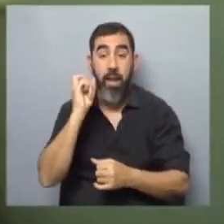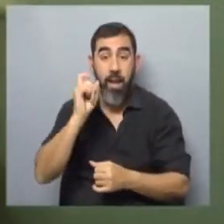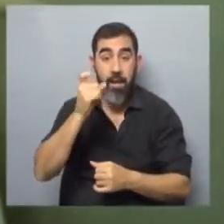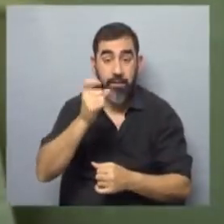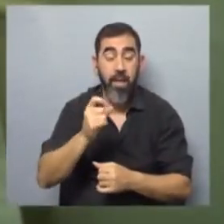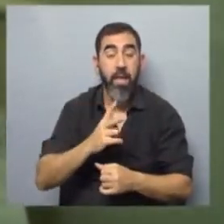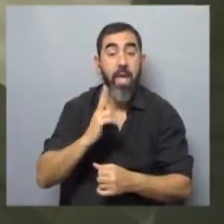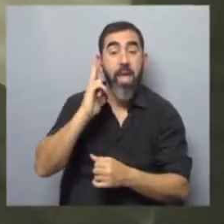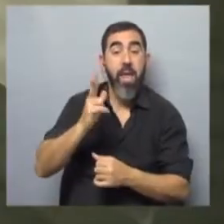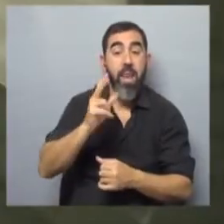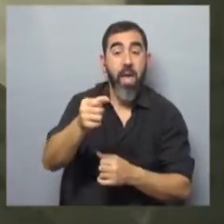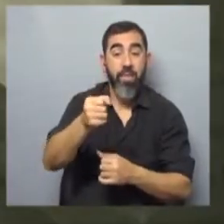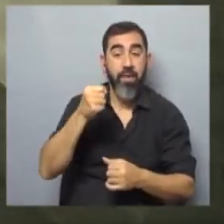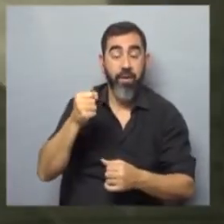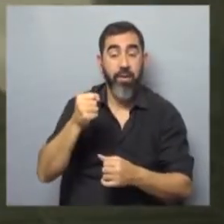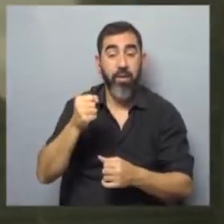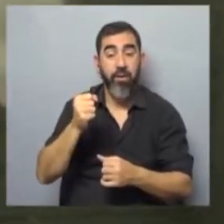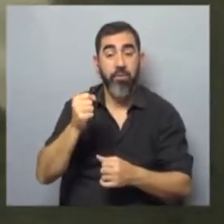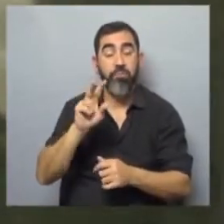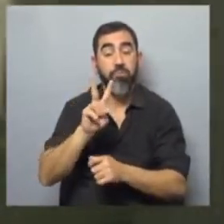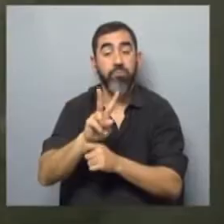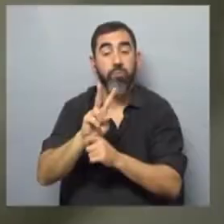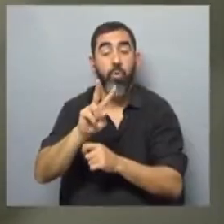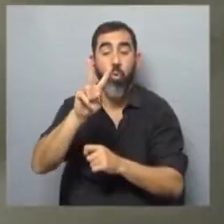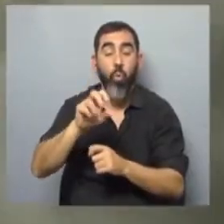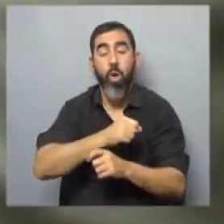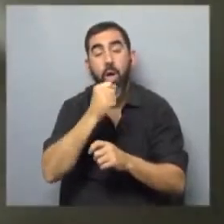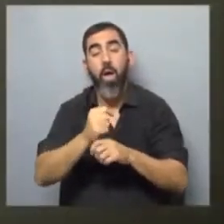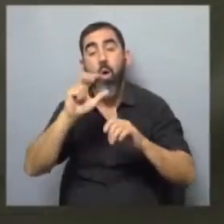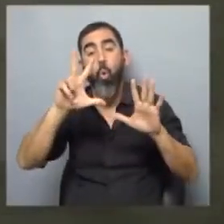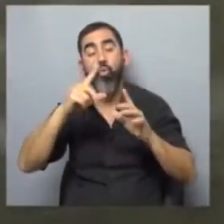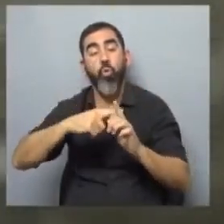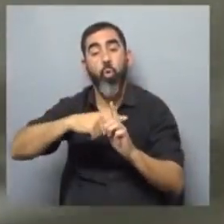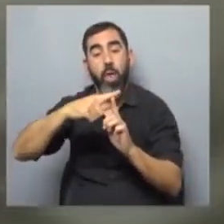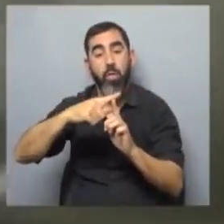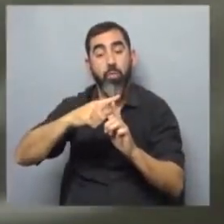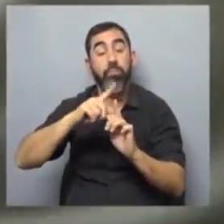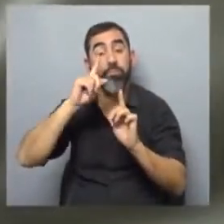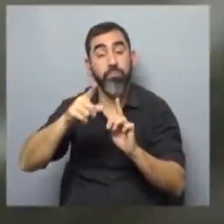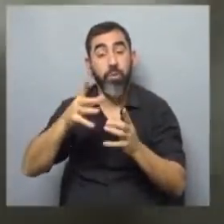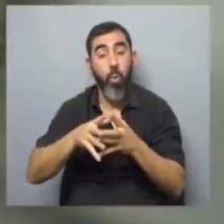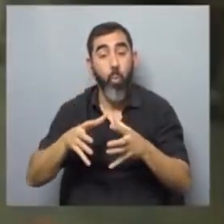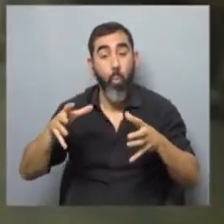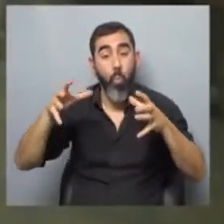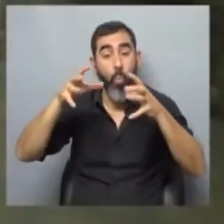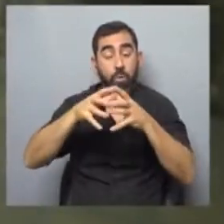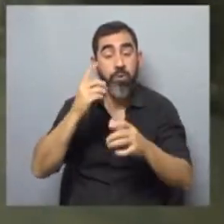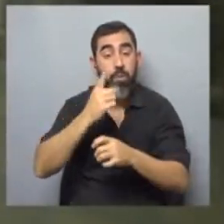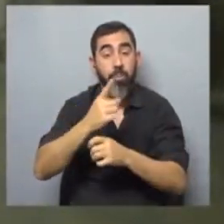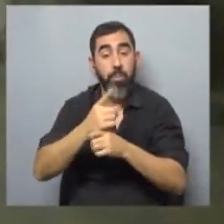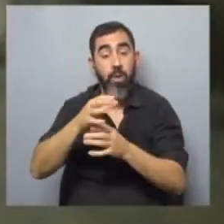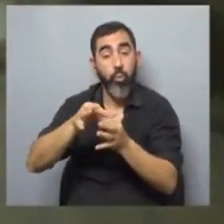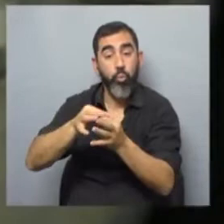una heladera con una temperatura de conservación entre 2 y 8 grados. Acompañado a esta bolsa inicial van